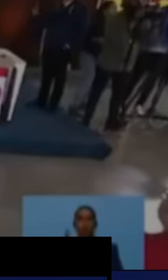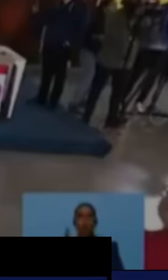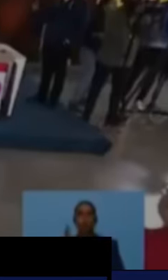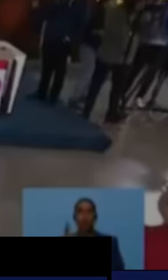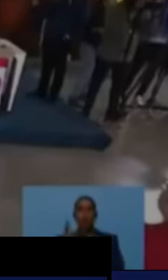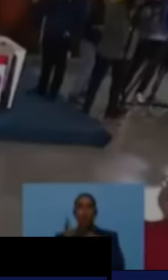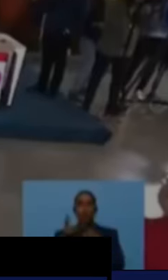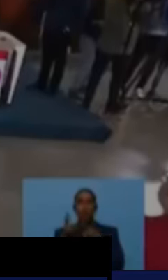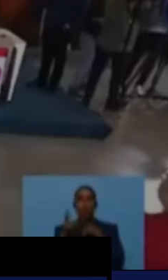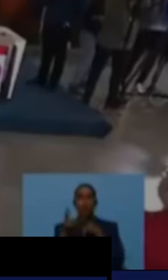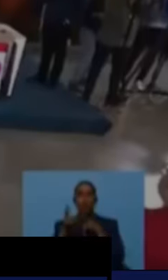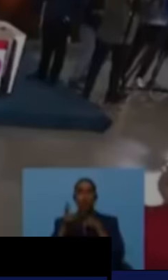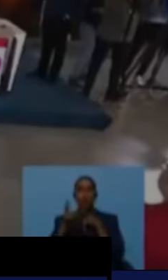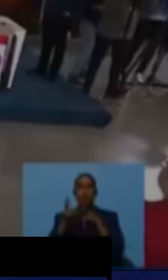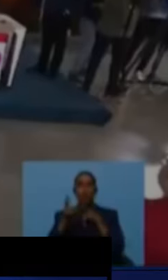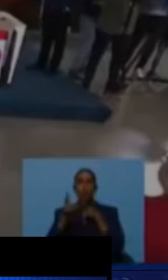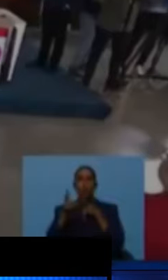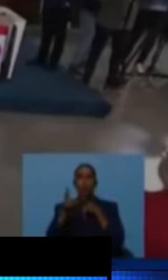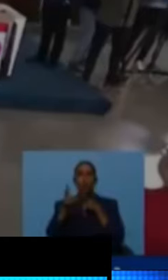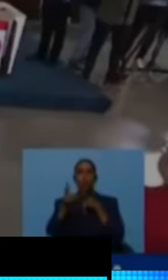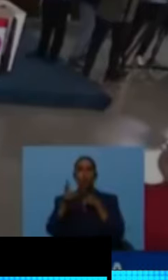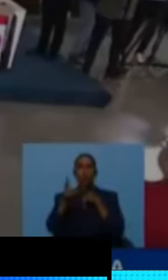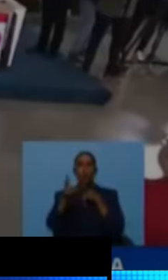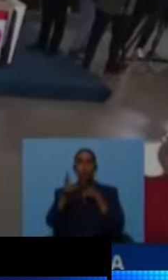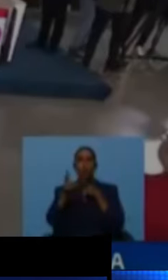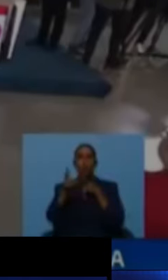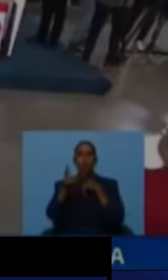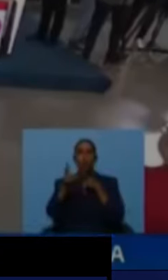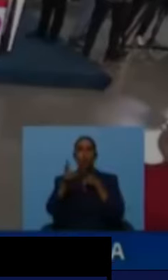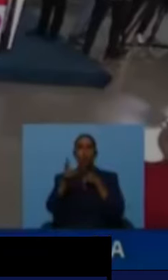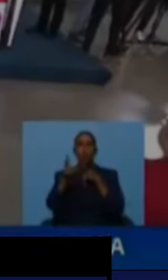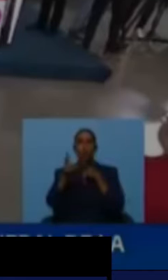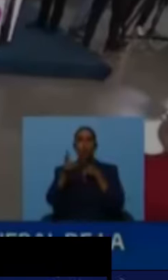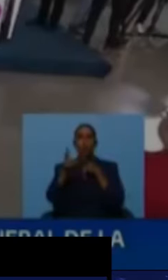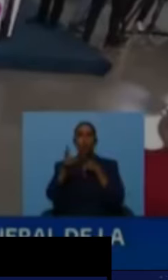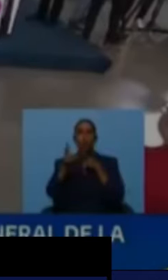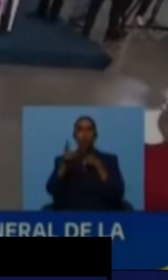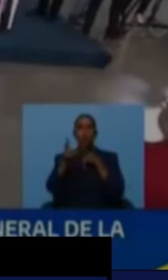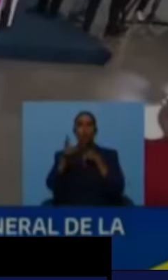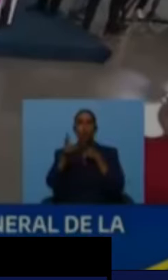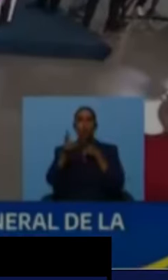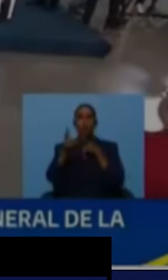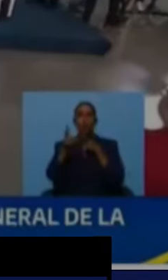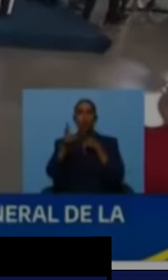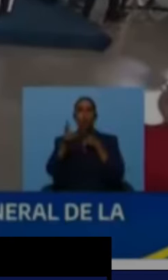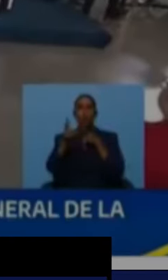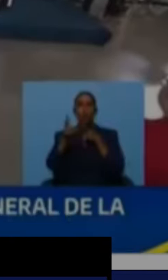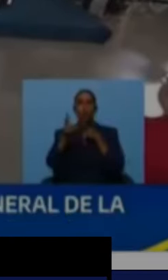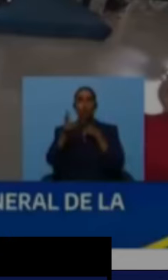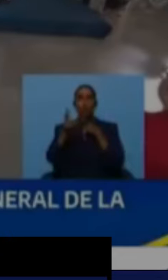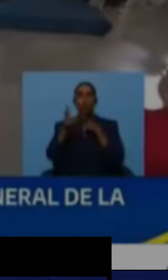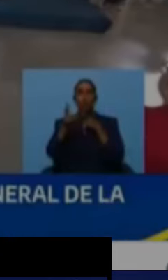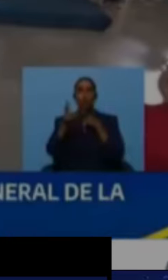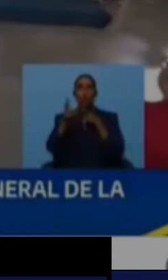del 28 de julio, recibe el poder para controlar los organismos encargados de la seguridad, Policía Nacional Bolivariana,